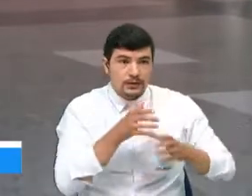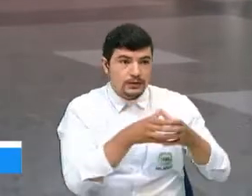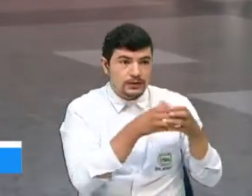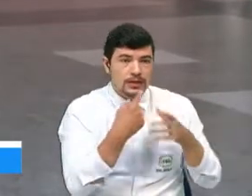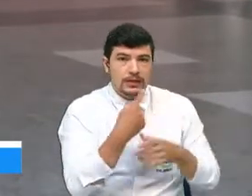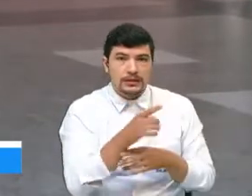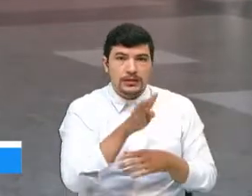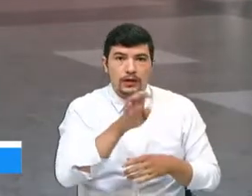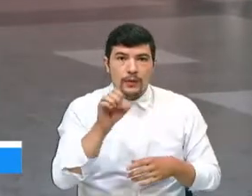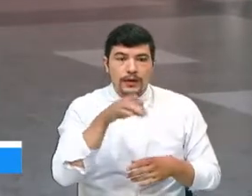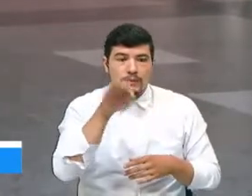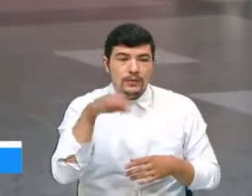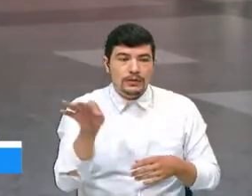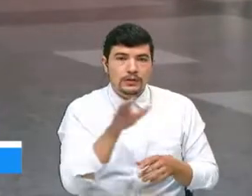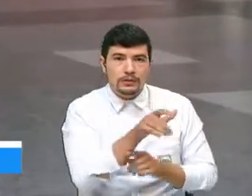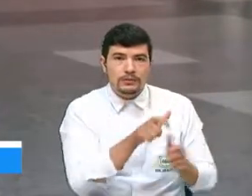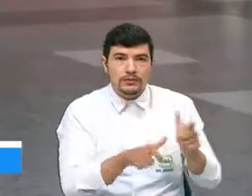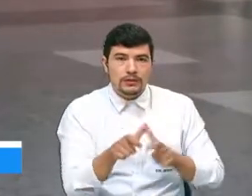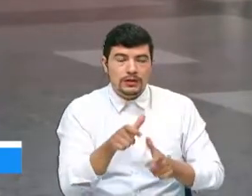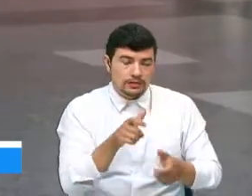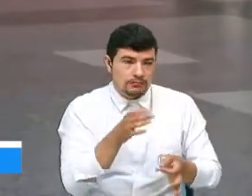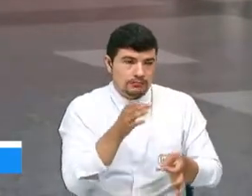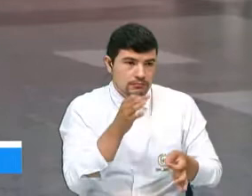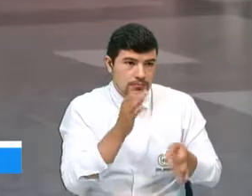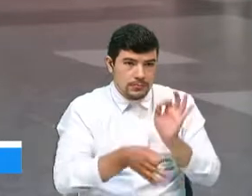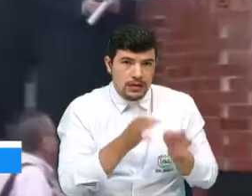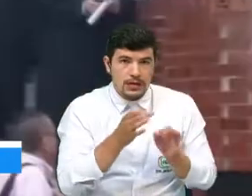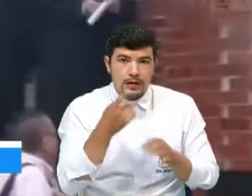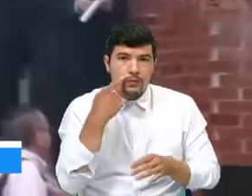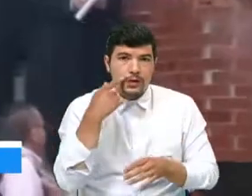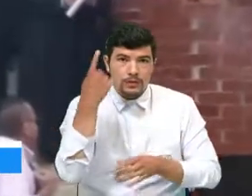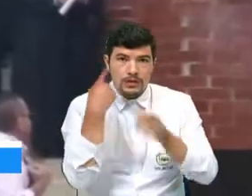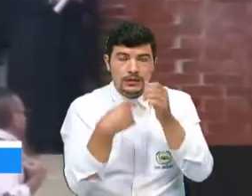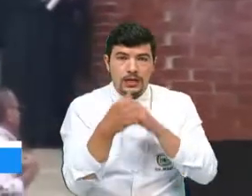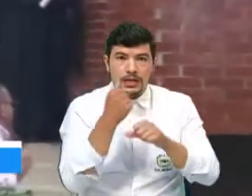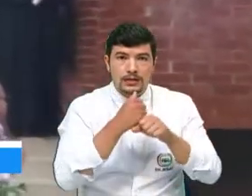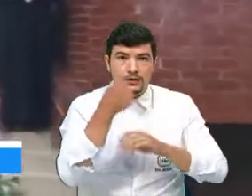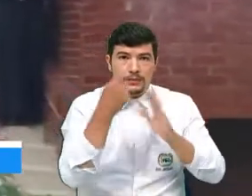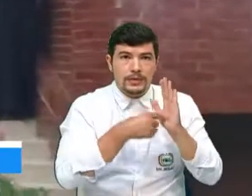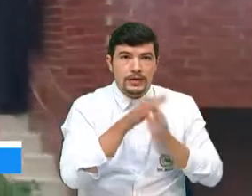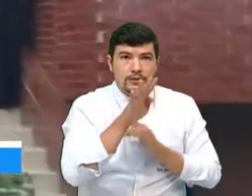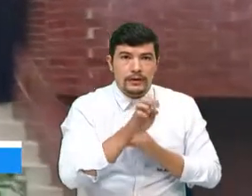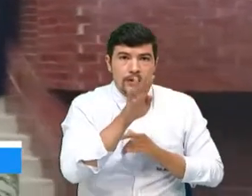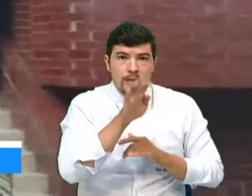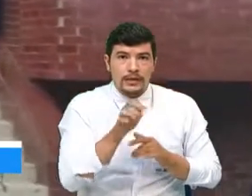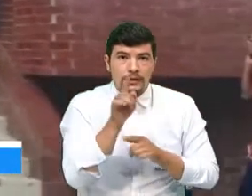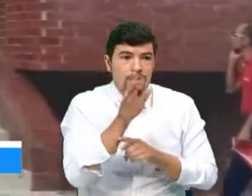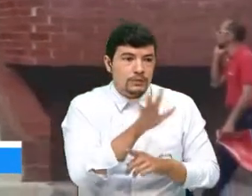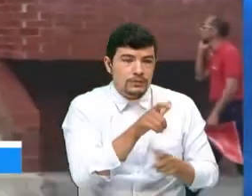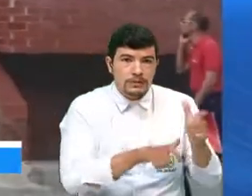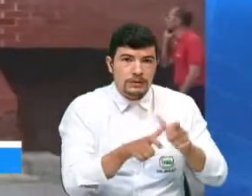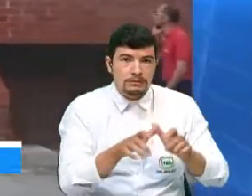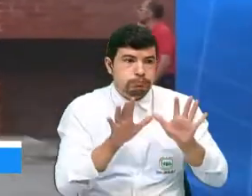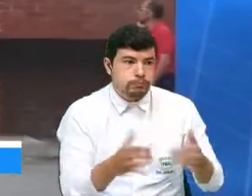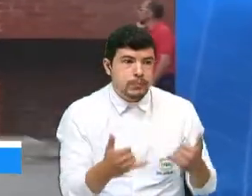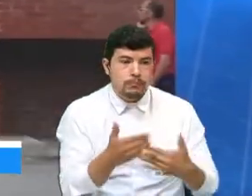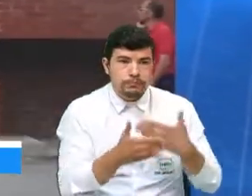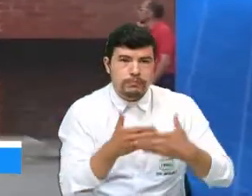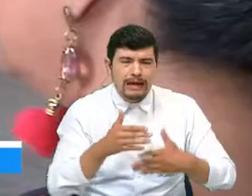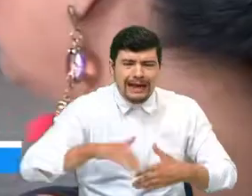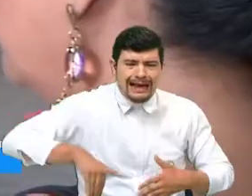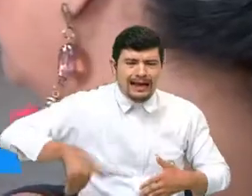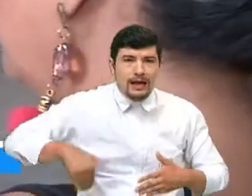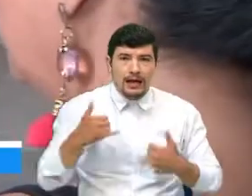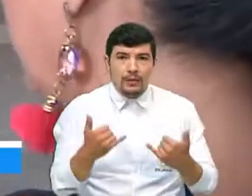ciento de la planta de personal de la rama judicial está congelada del año 1991 los jueces del norte de santander han señalado que buscarán de alguna forma